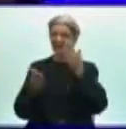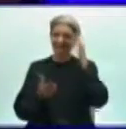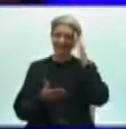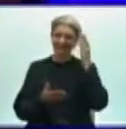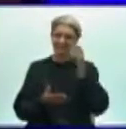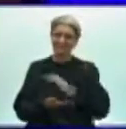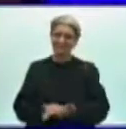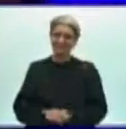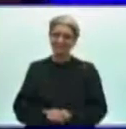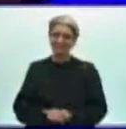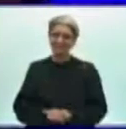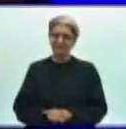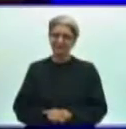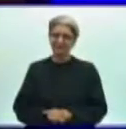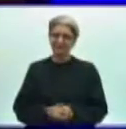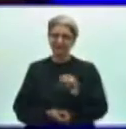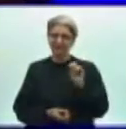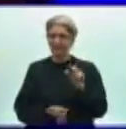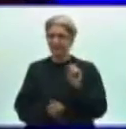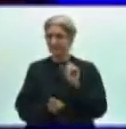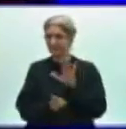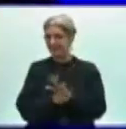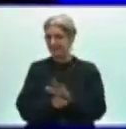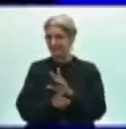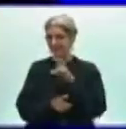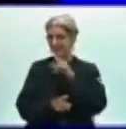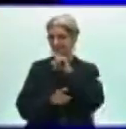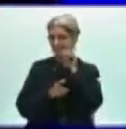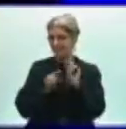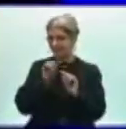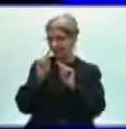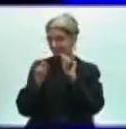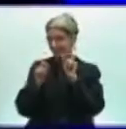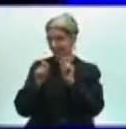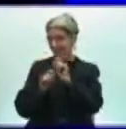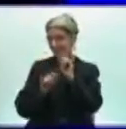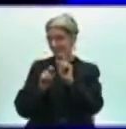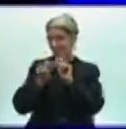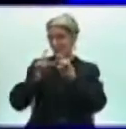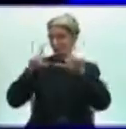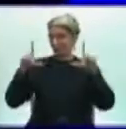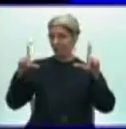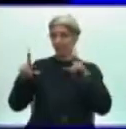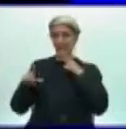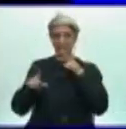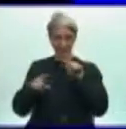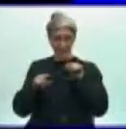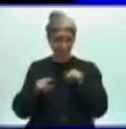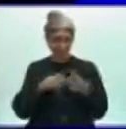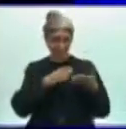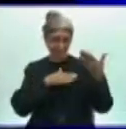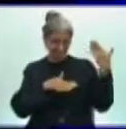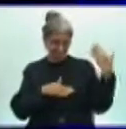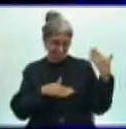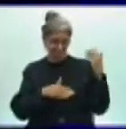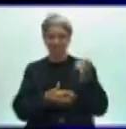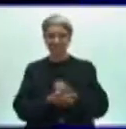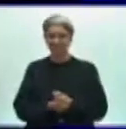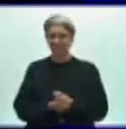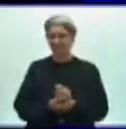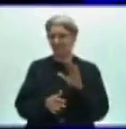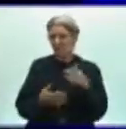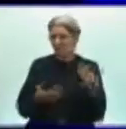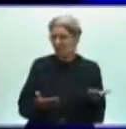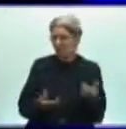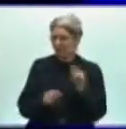Vizcaíno Quiroga. Vamos a comenzar respondiendo la pregunta curiosa que habíamos dejado en el encuentro anterior. Vamos a recordar cuál fue esa